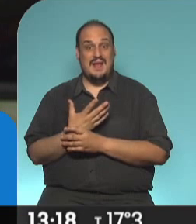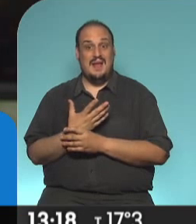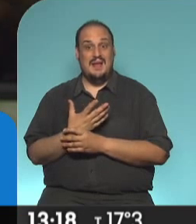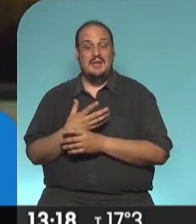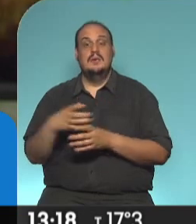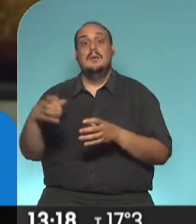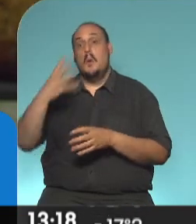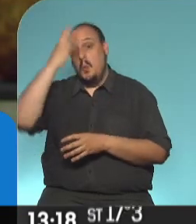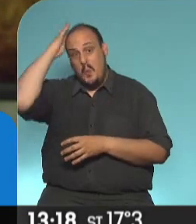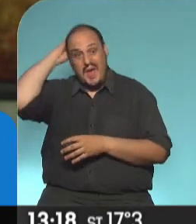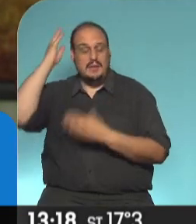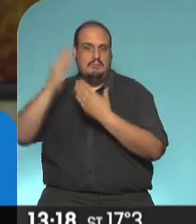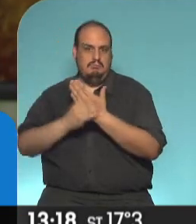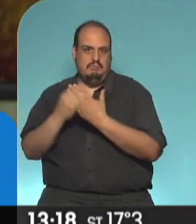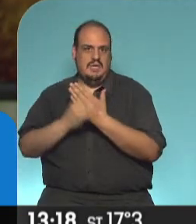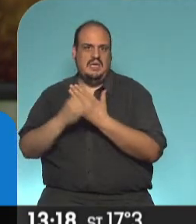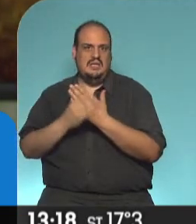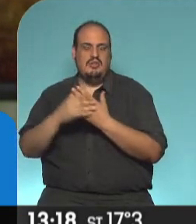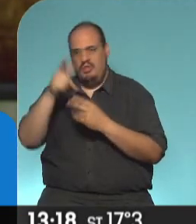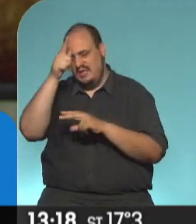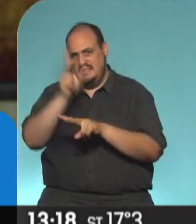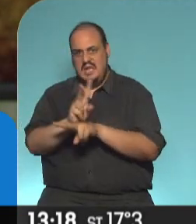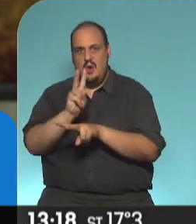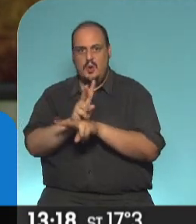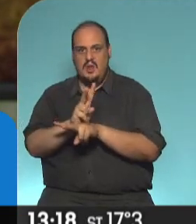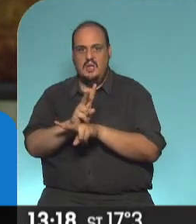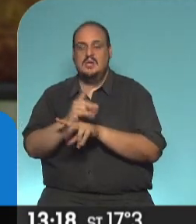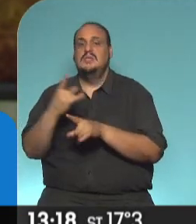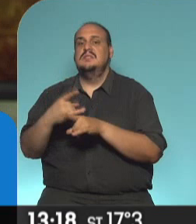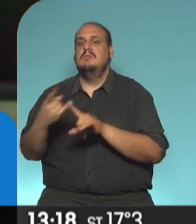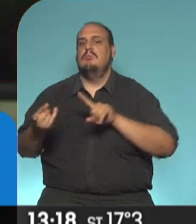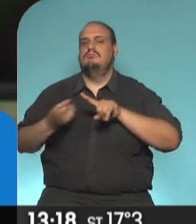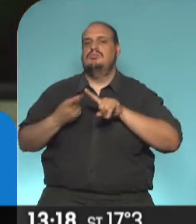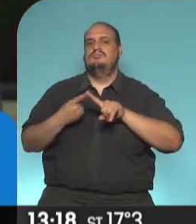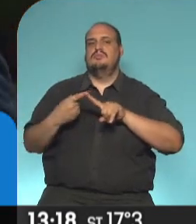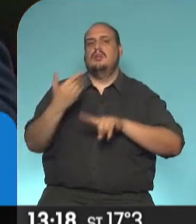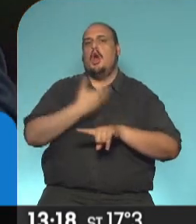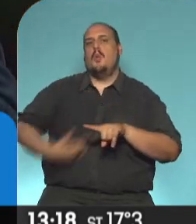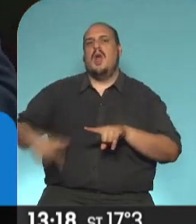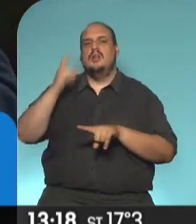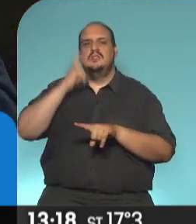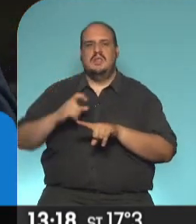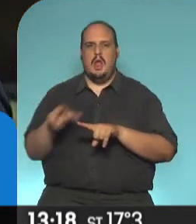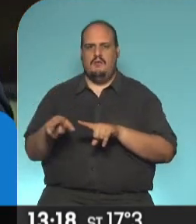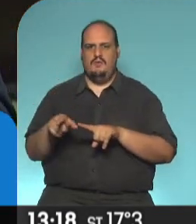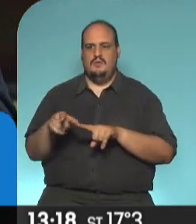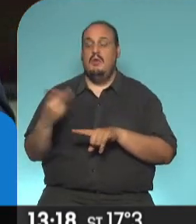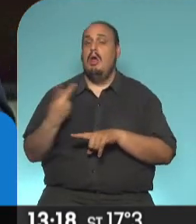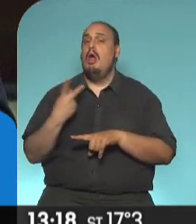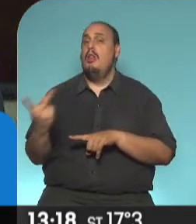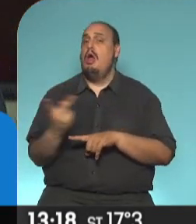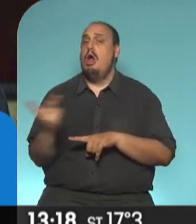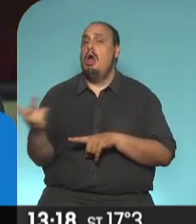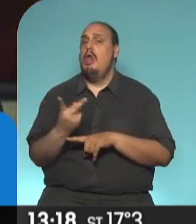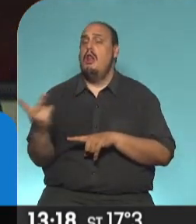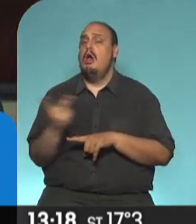sergio berni como ministro de seguridad estaba en comunicación con el gobernador axel kiciloff que ayer diagramaron que